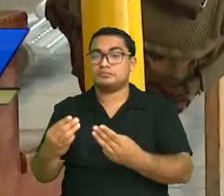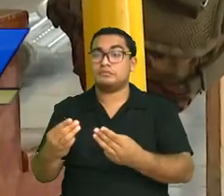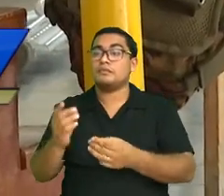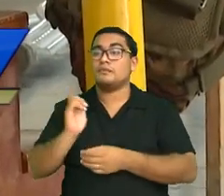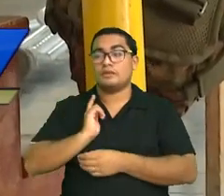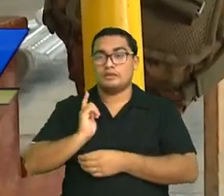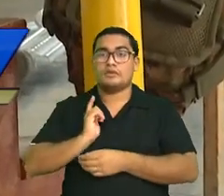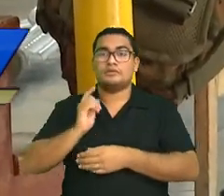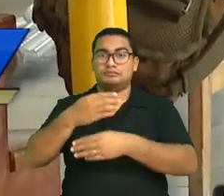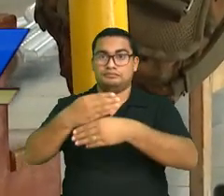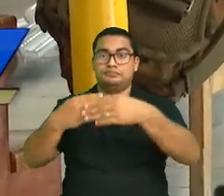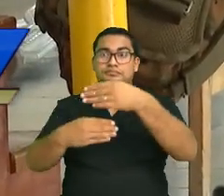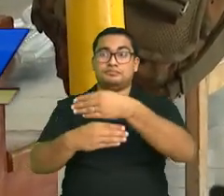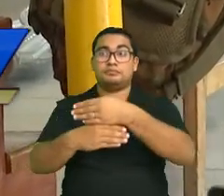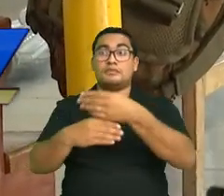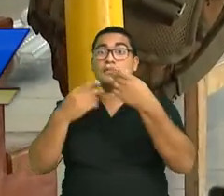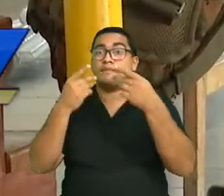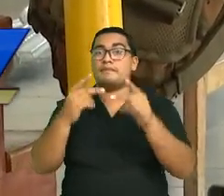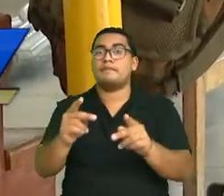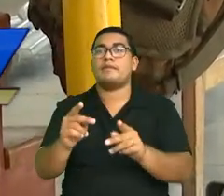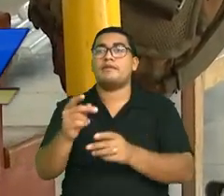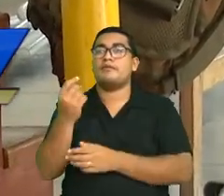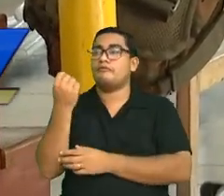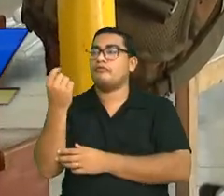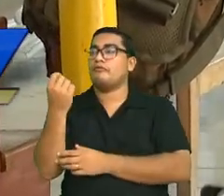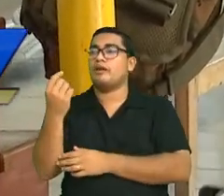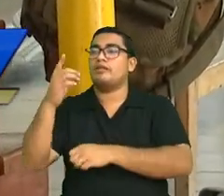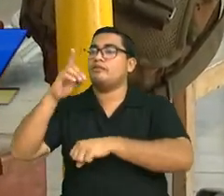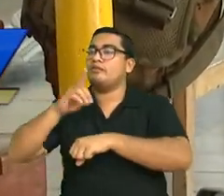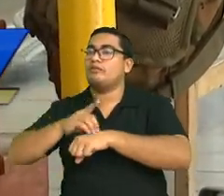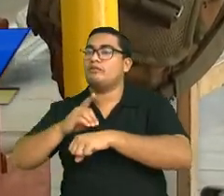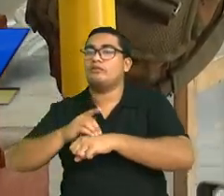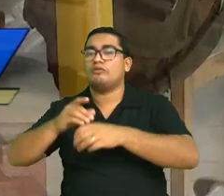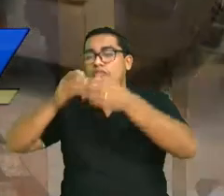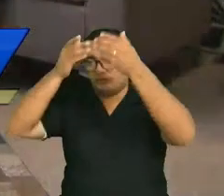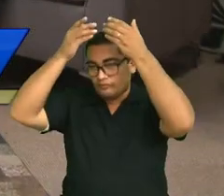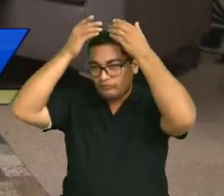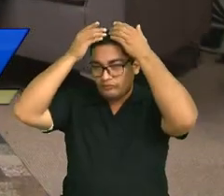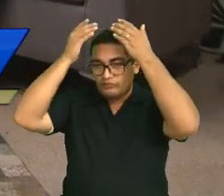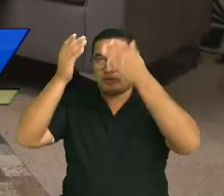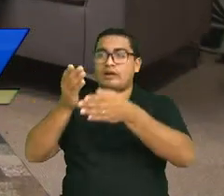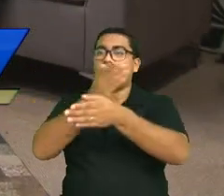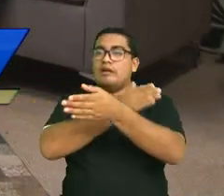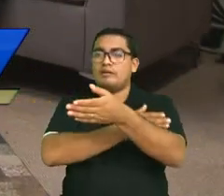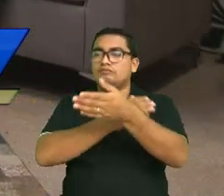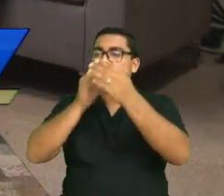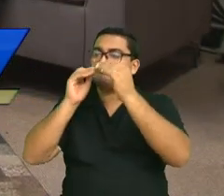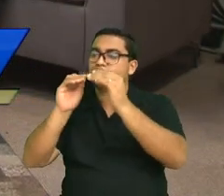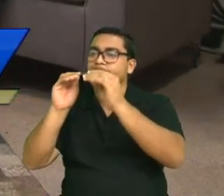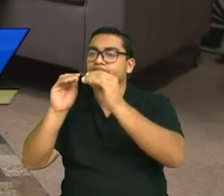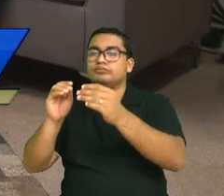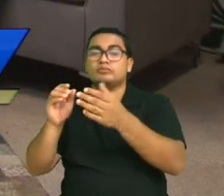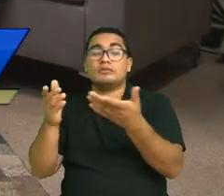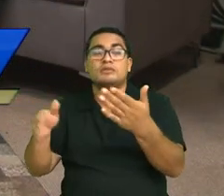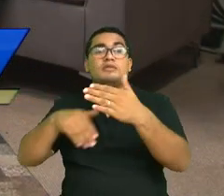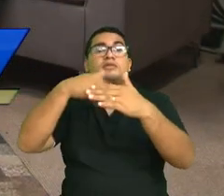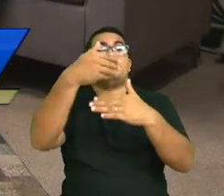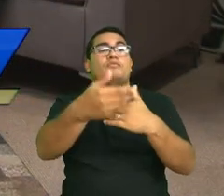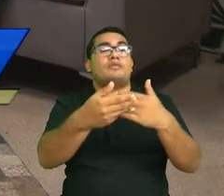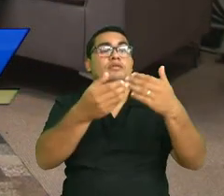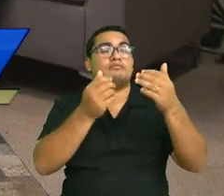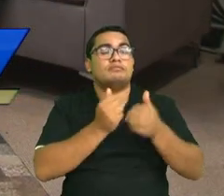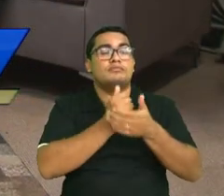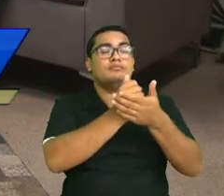infraestructura, pero el personal lo tenés que ir preparando. Y ya nosotros, desde hace rato, nuestro gobierno ha